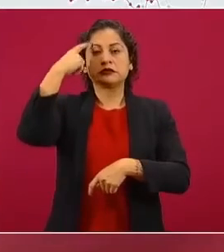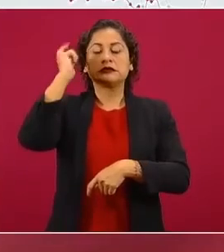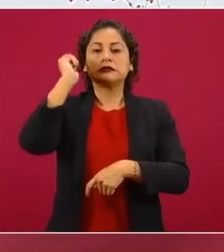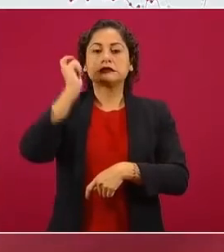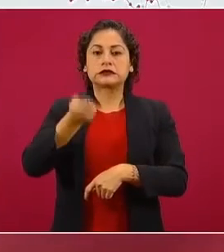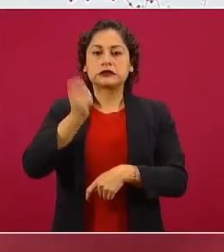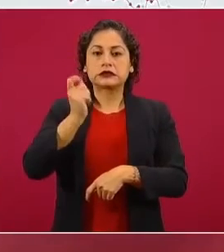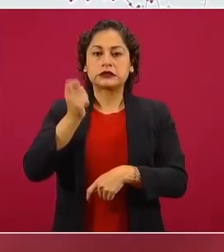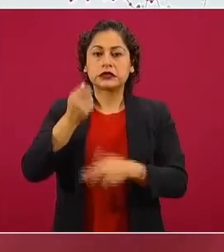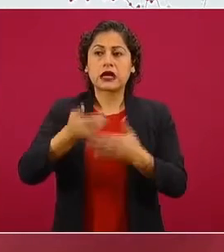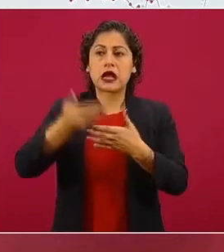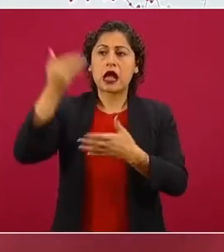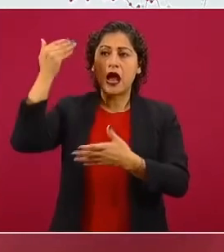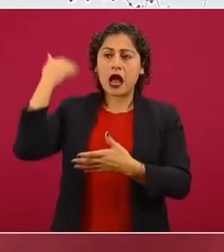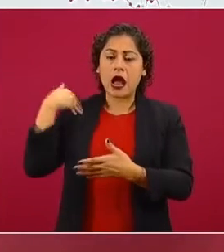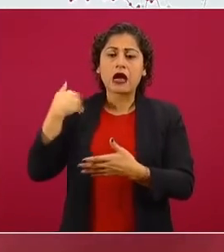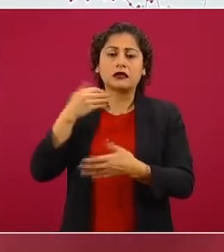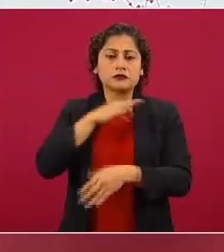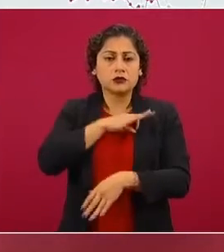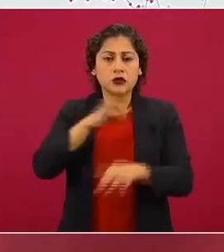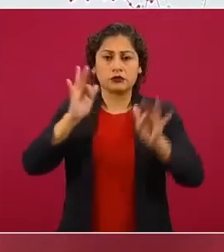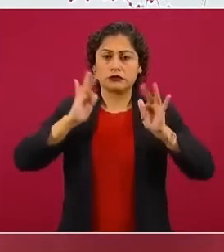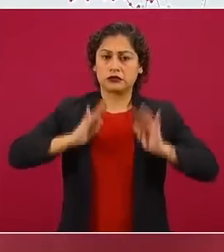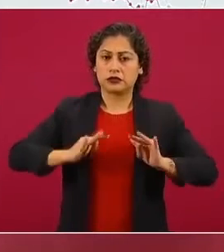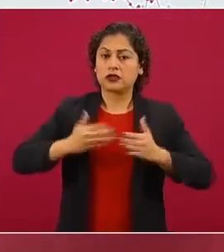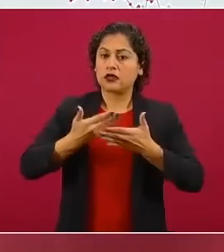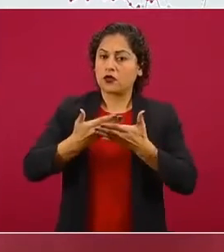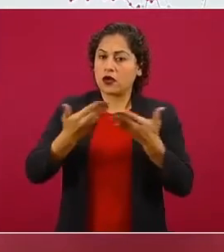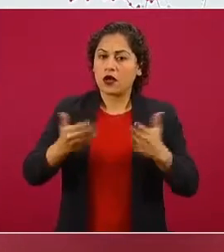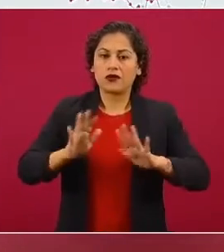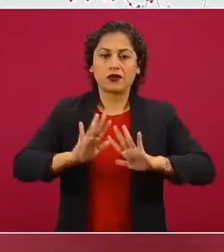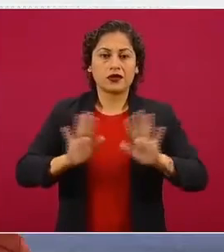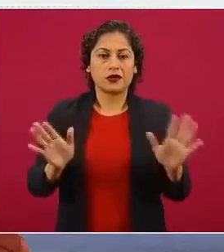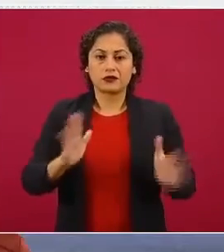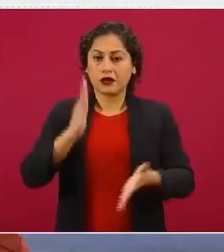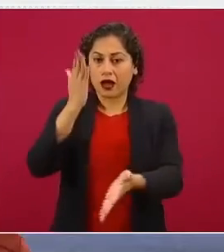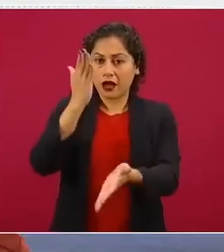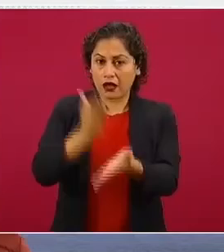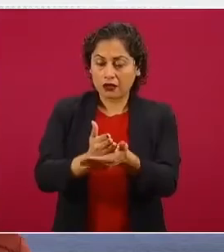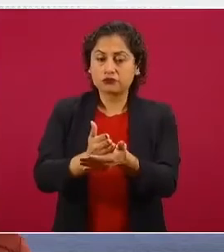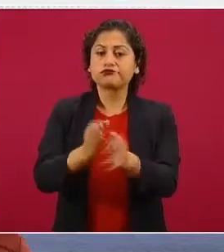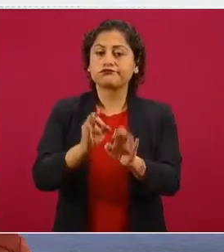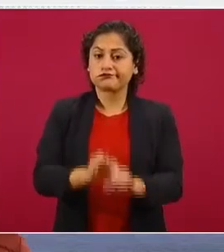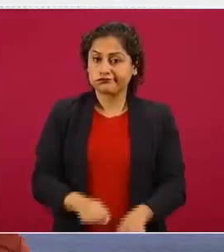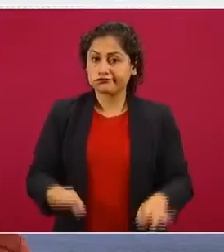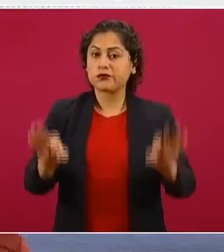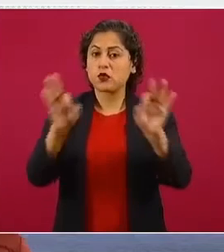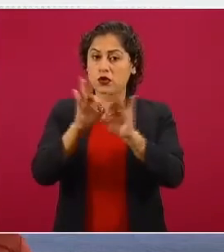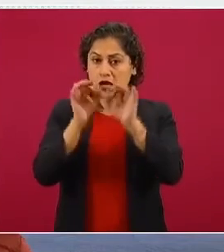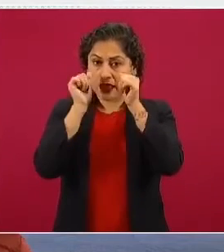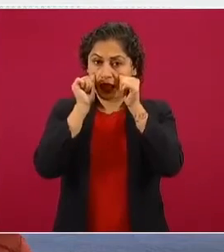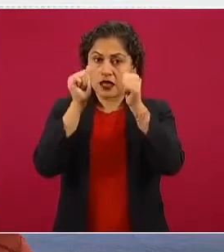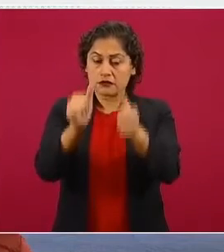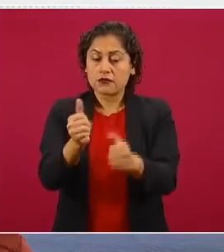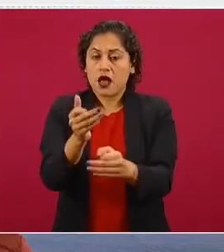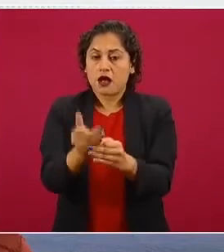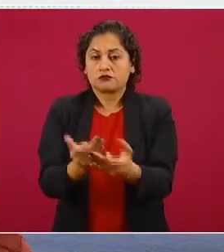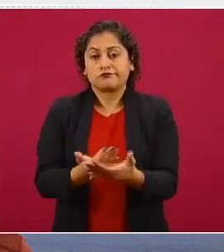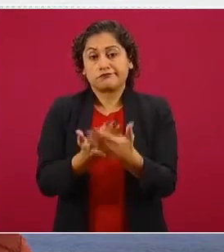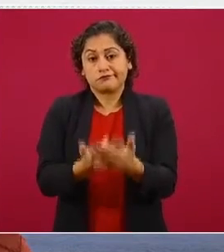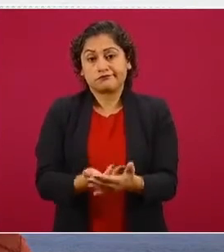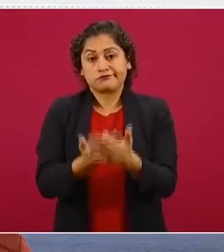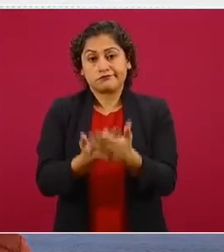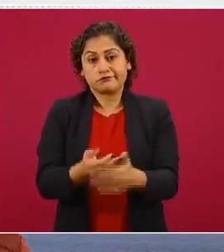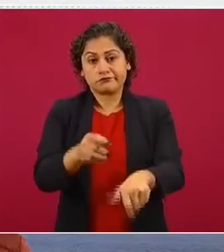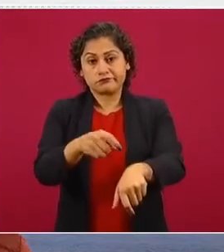con cierta tranquilidad, pero hay momentos en donde la actividad epidémica es importante, en donde hay que esperar. Y si hay que posponer